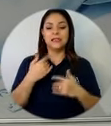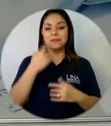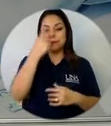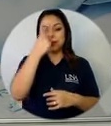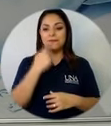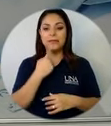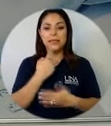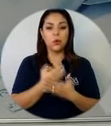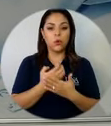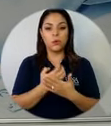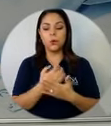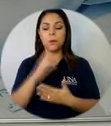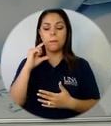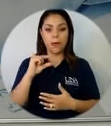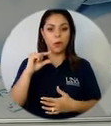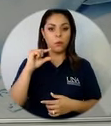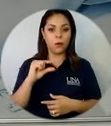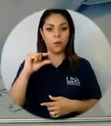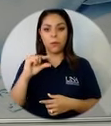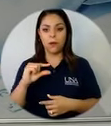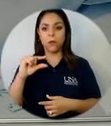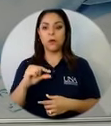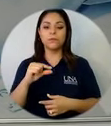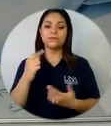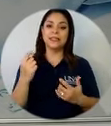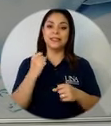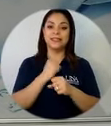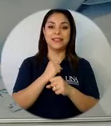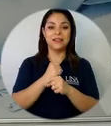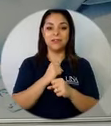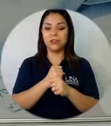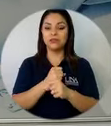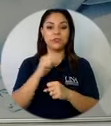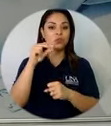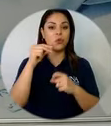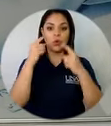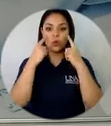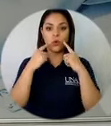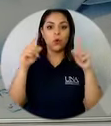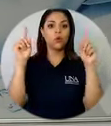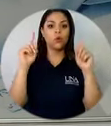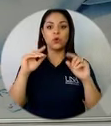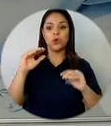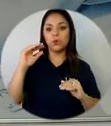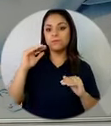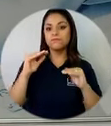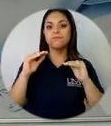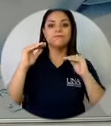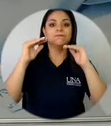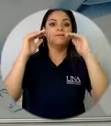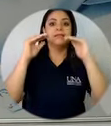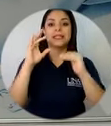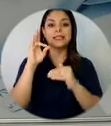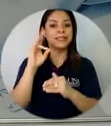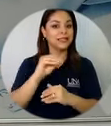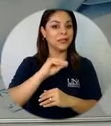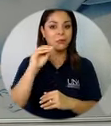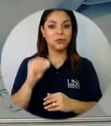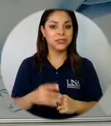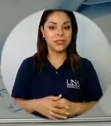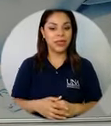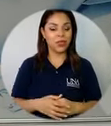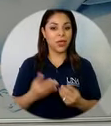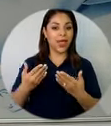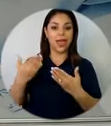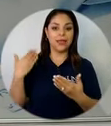de actividad económica bastante bajos, que en materia de empleo no ha regresado al nivel ni al 70% de